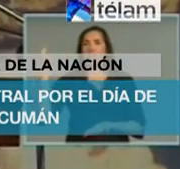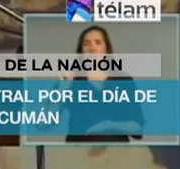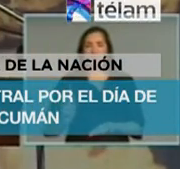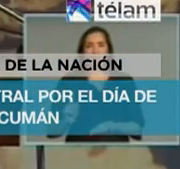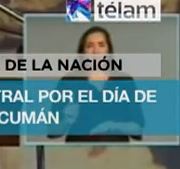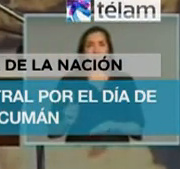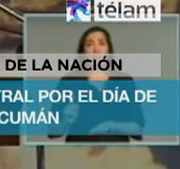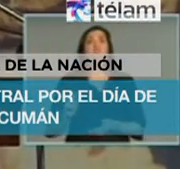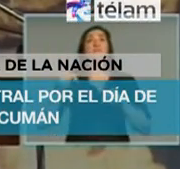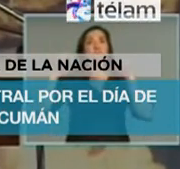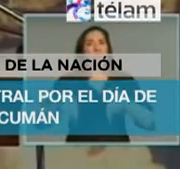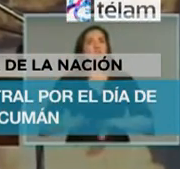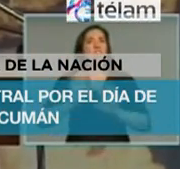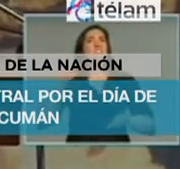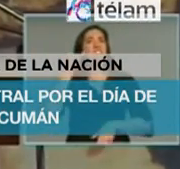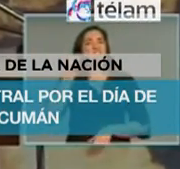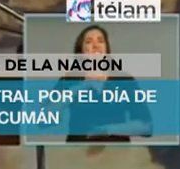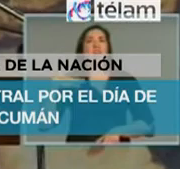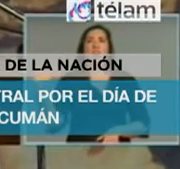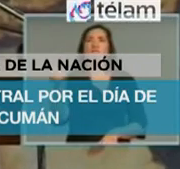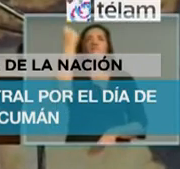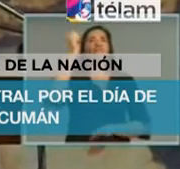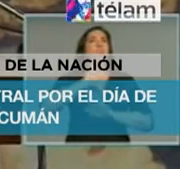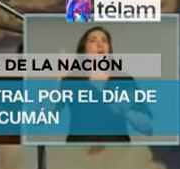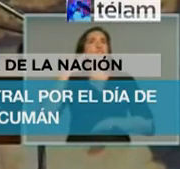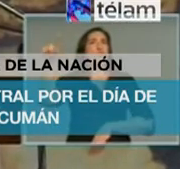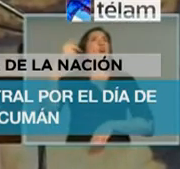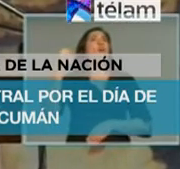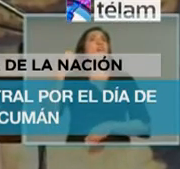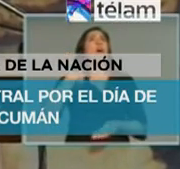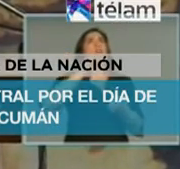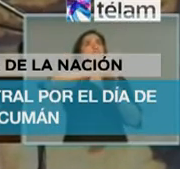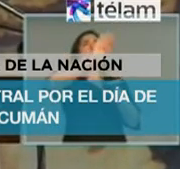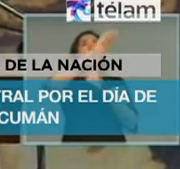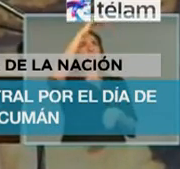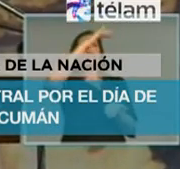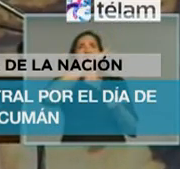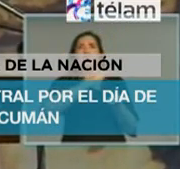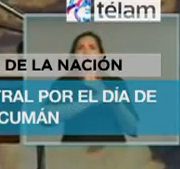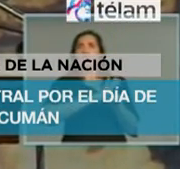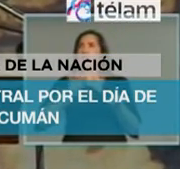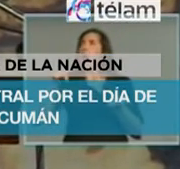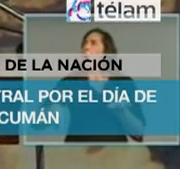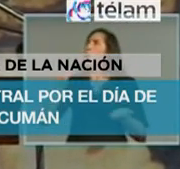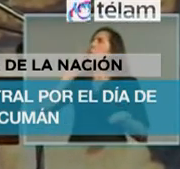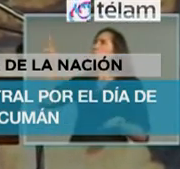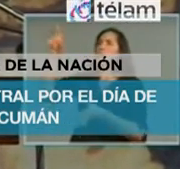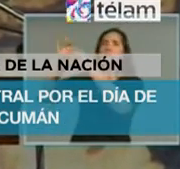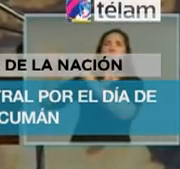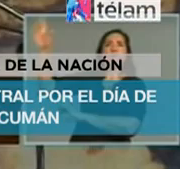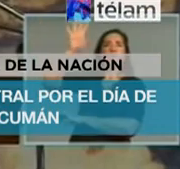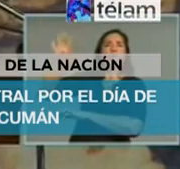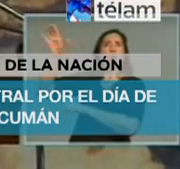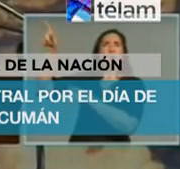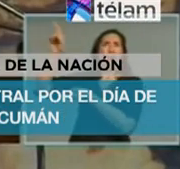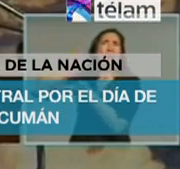ahora que hemos logrado desendeudar al país, cuando vemos cómo Europa se derrumba frente